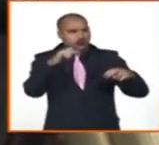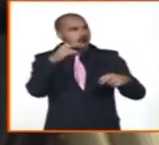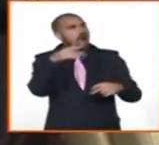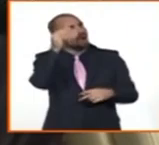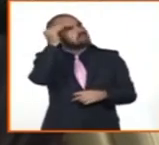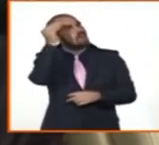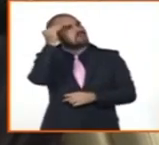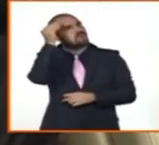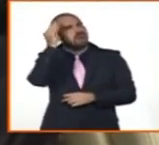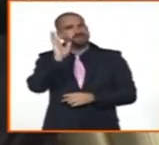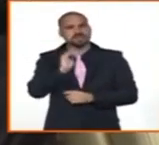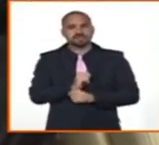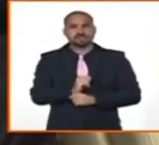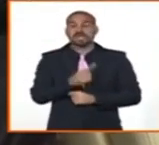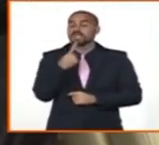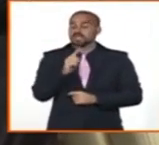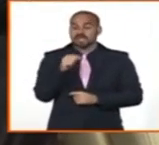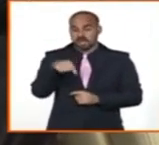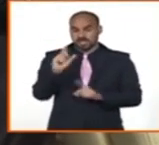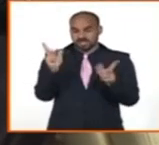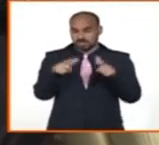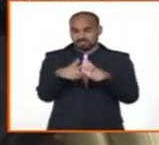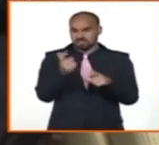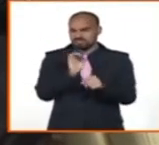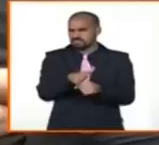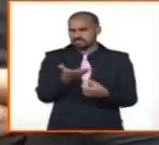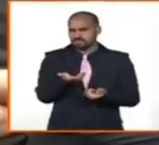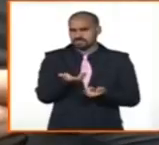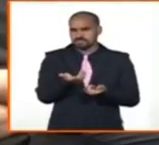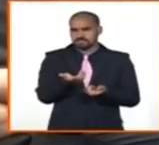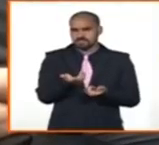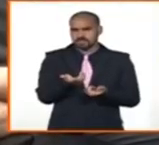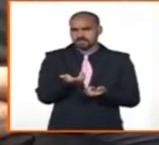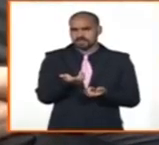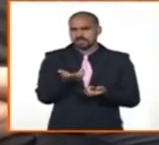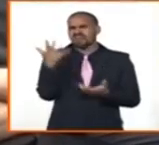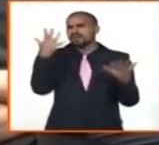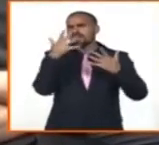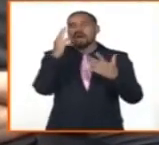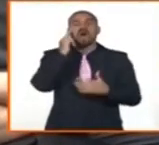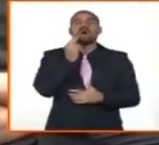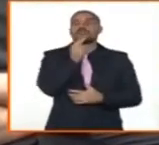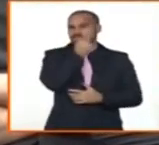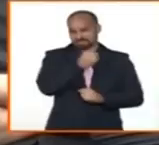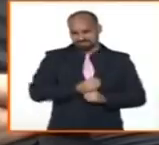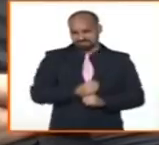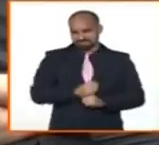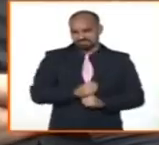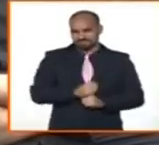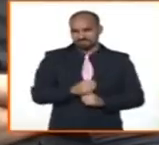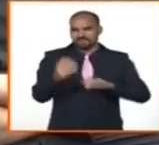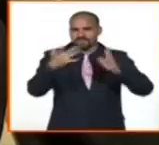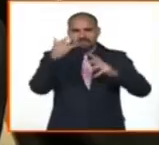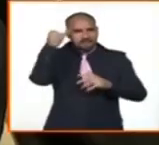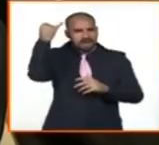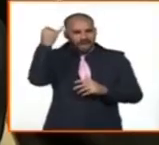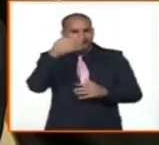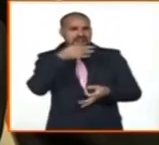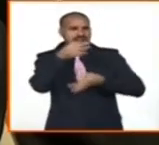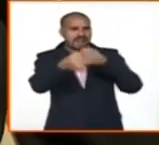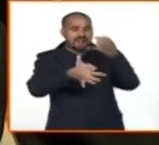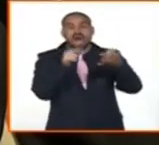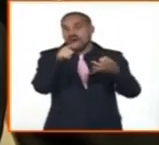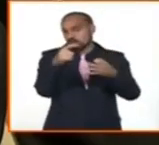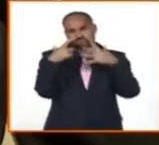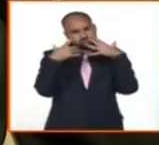este coloquio empezó con Patria y empezó con José Martí, y esas son las esencias de la ideología de la